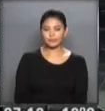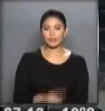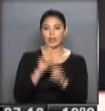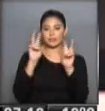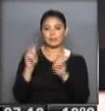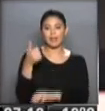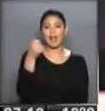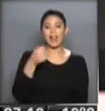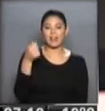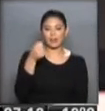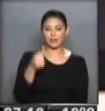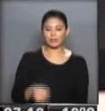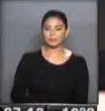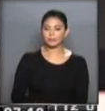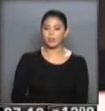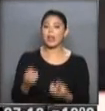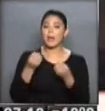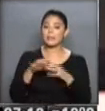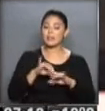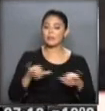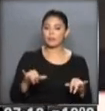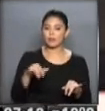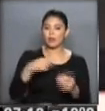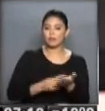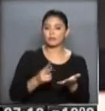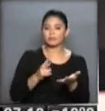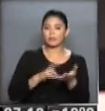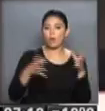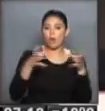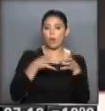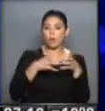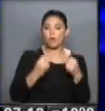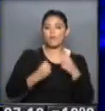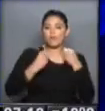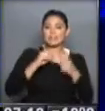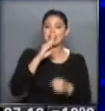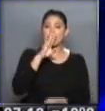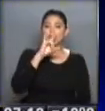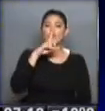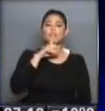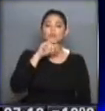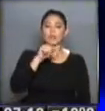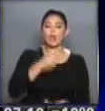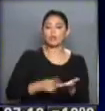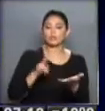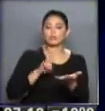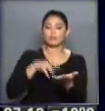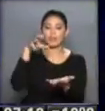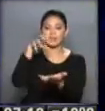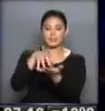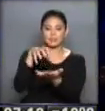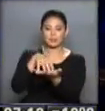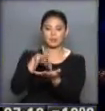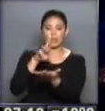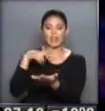los anticipos de Alejo. Comenzamos comentándoles que vuelve Fuerza Bruta a Buenos Aires. Sí, vuelve al Centro Cultural Recoleta, el lugar que lo vio